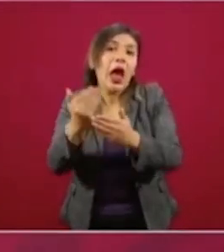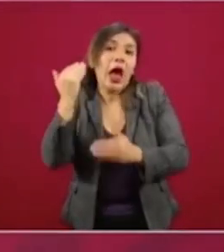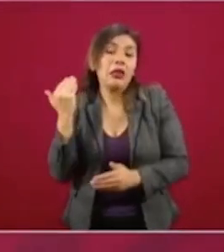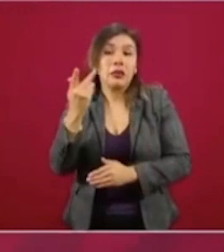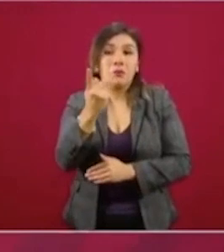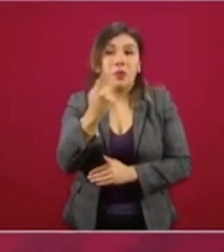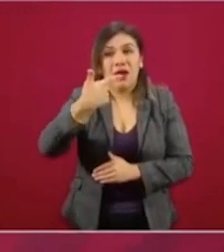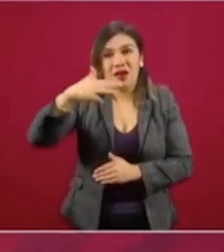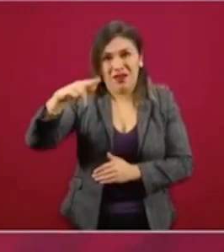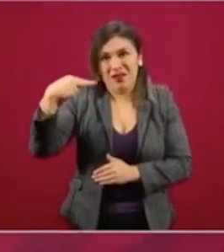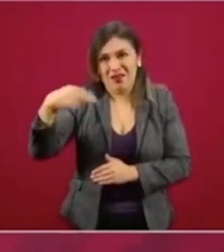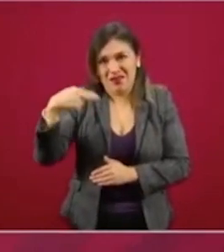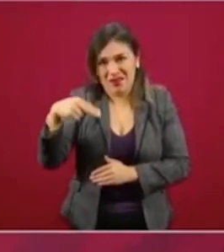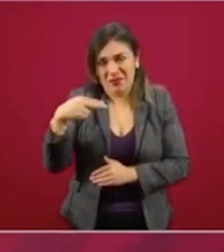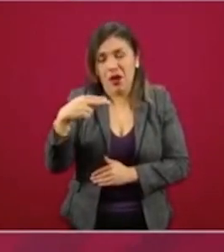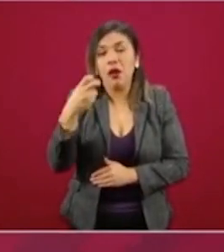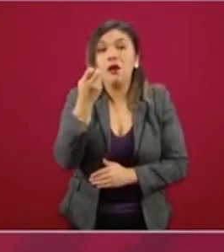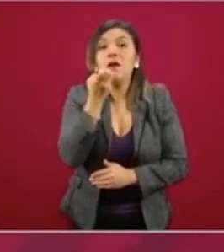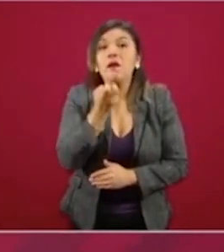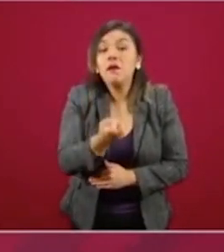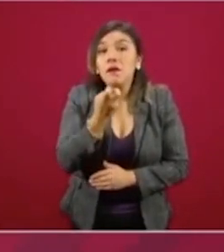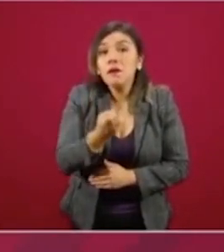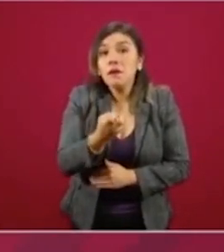Procuraduría en este caso,